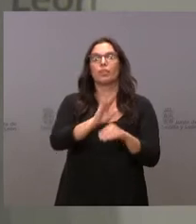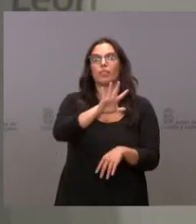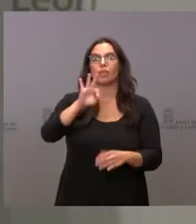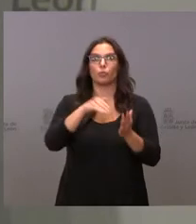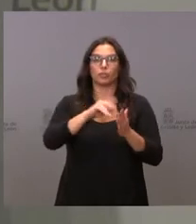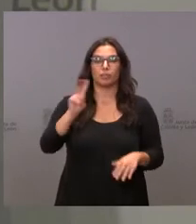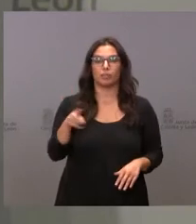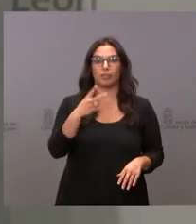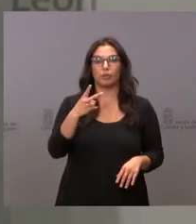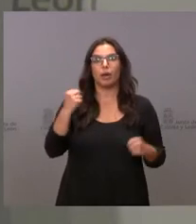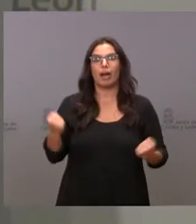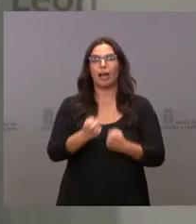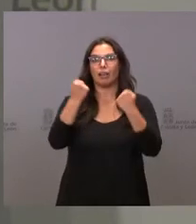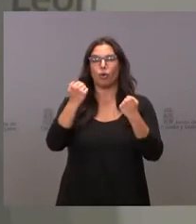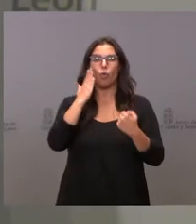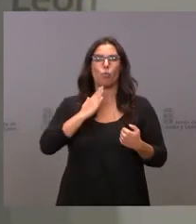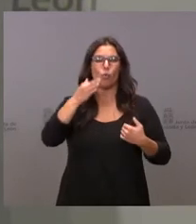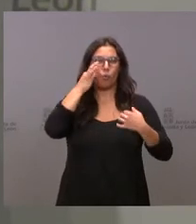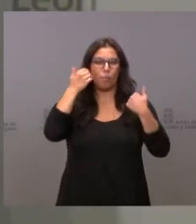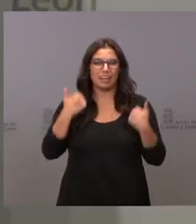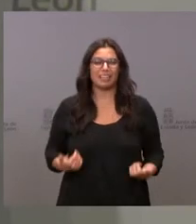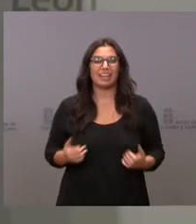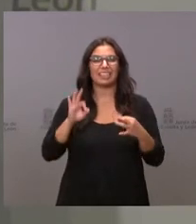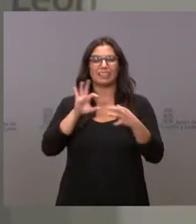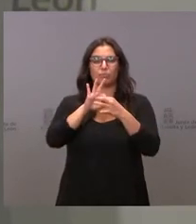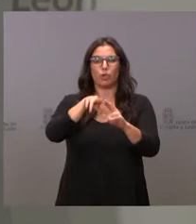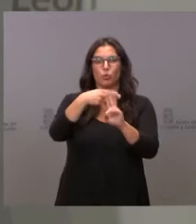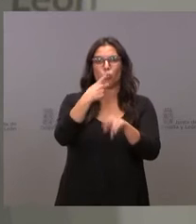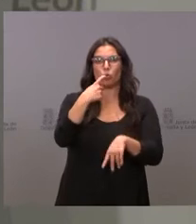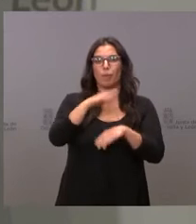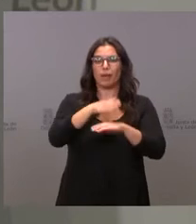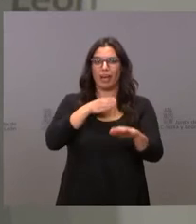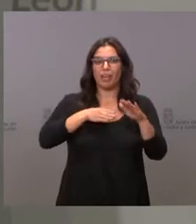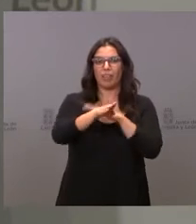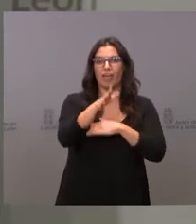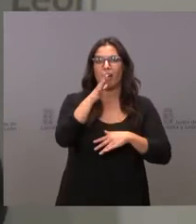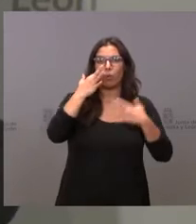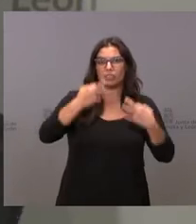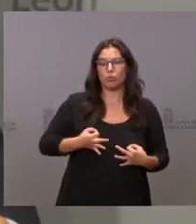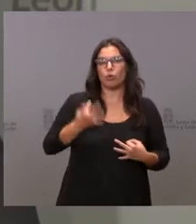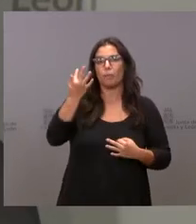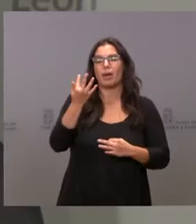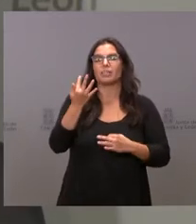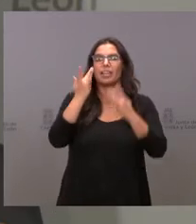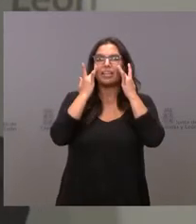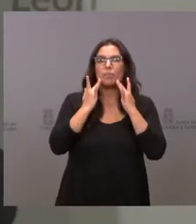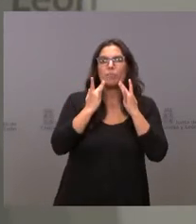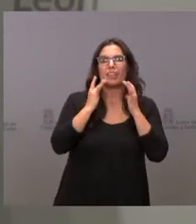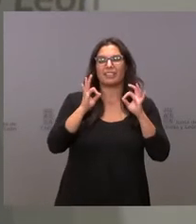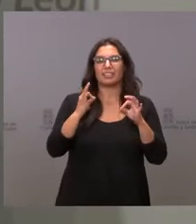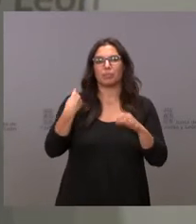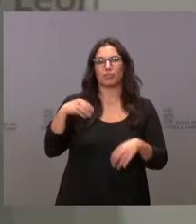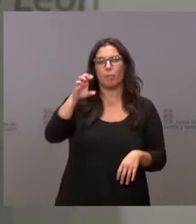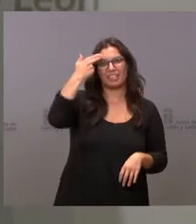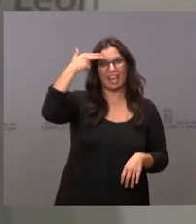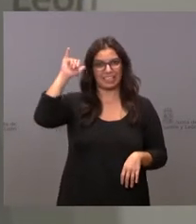euros una acción humanitaria de Cruz Roja destinada a mejorar el acceso al agua segura y a las condiciones de saneamiento en Haití. Saben